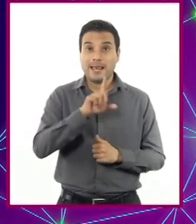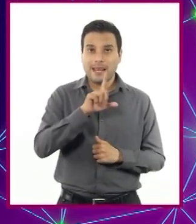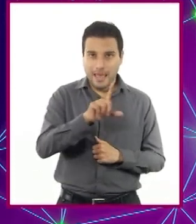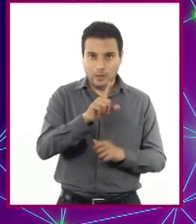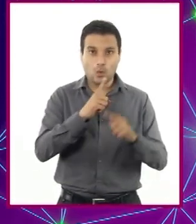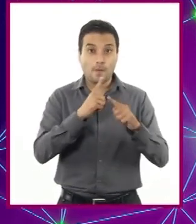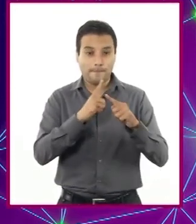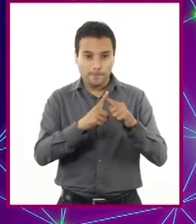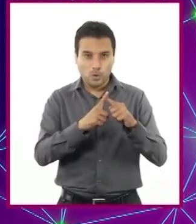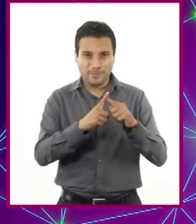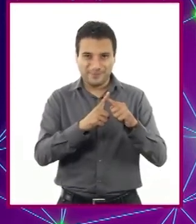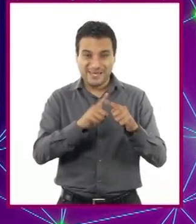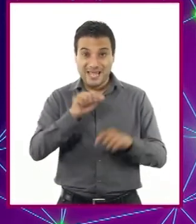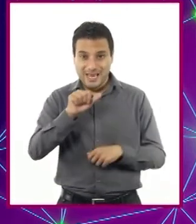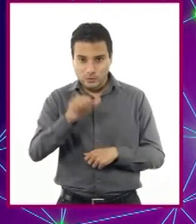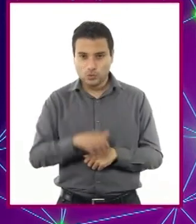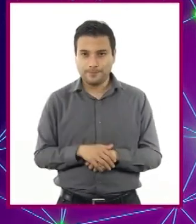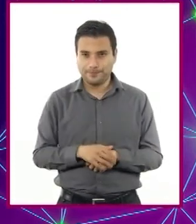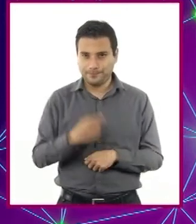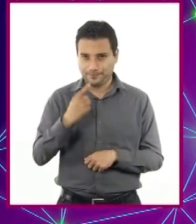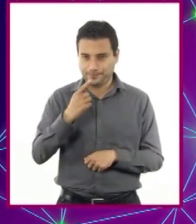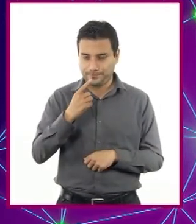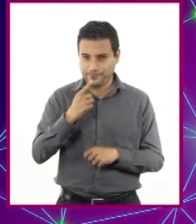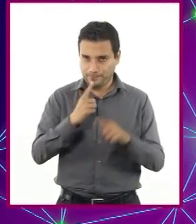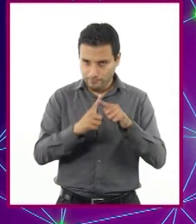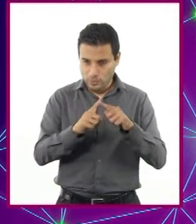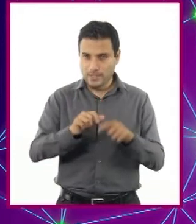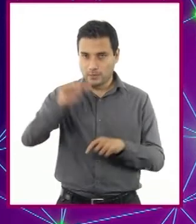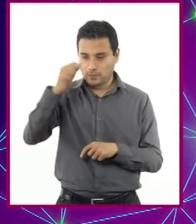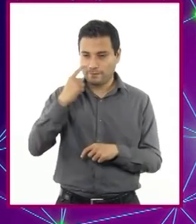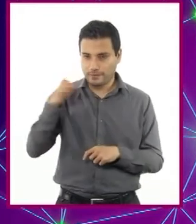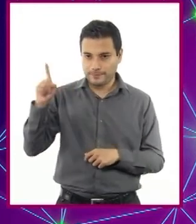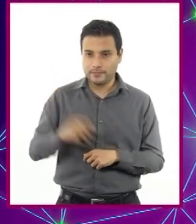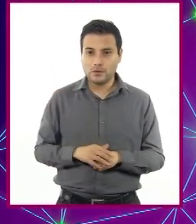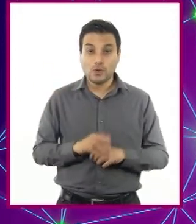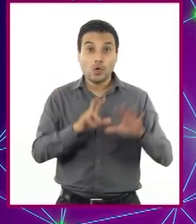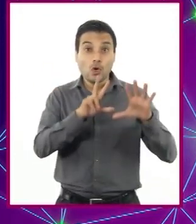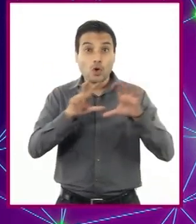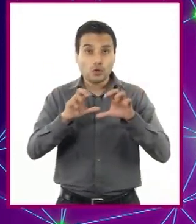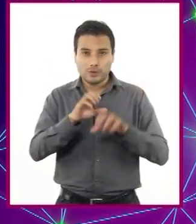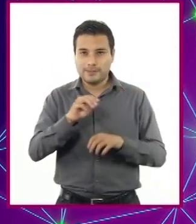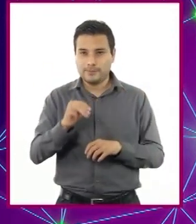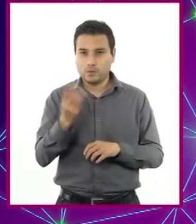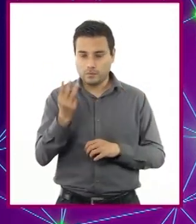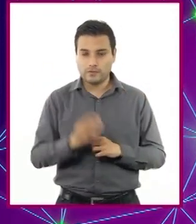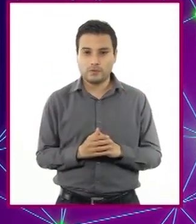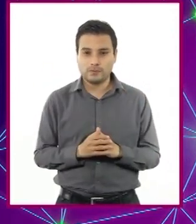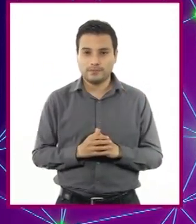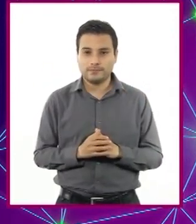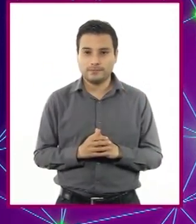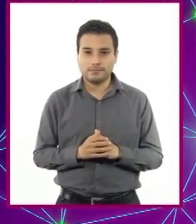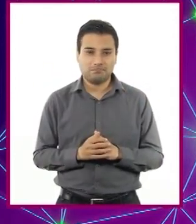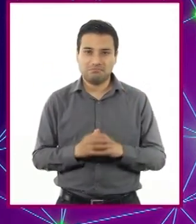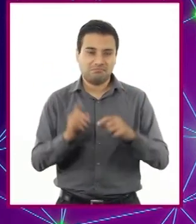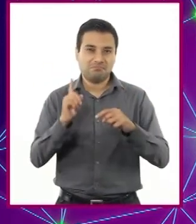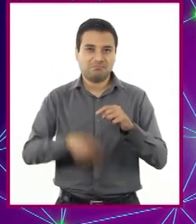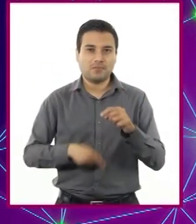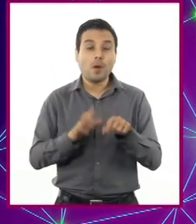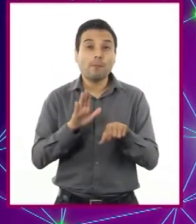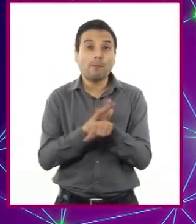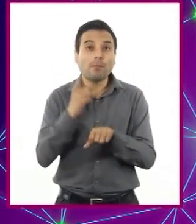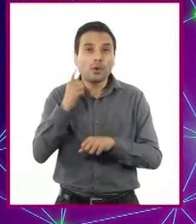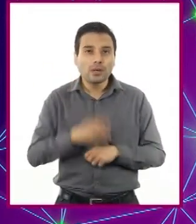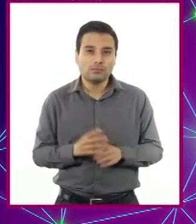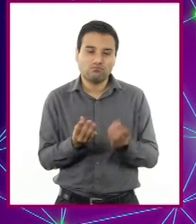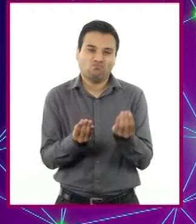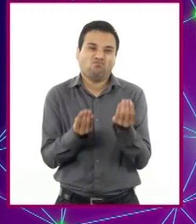de los recipientes C y E, vemos que tienen 800 centímetros cúbicos. Entonces, los descartamos porque su capacidad es